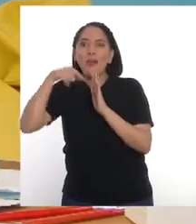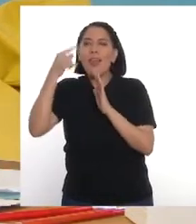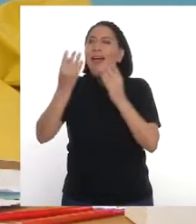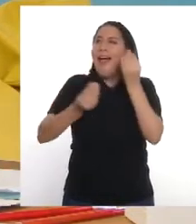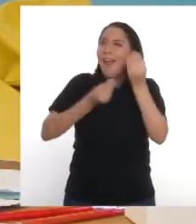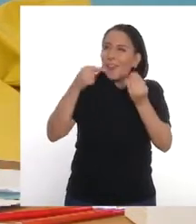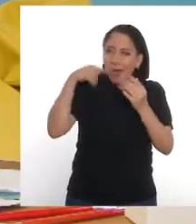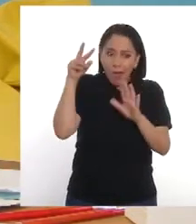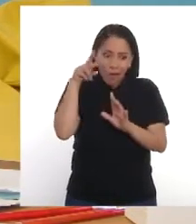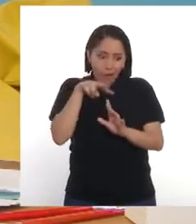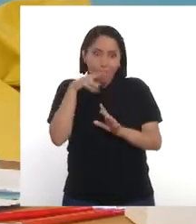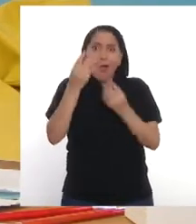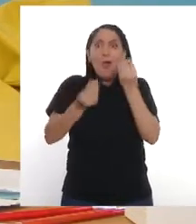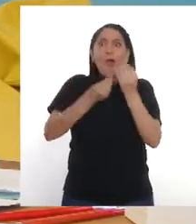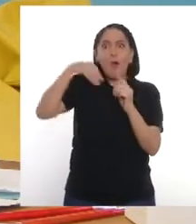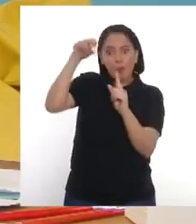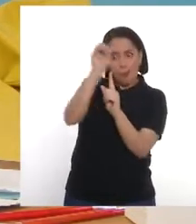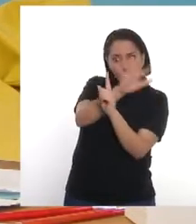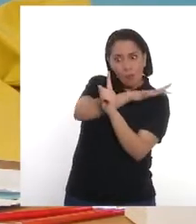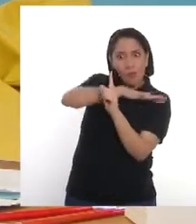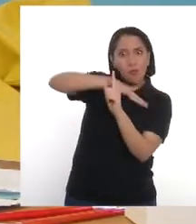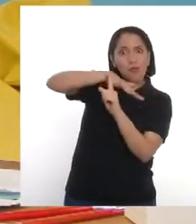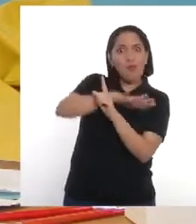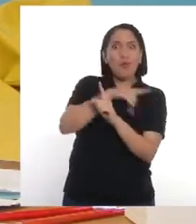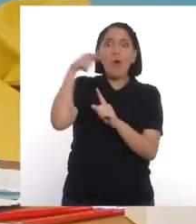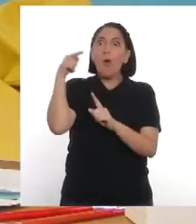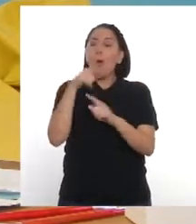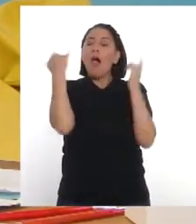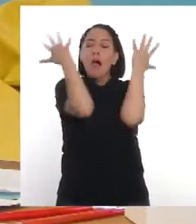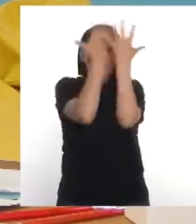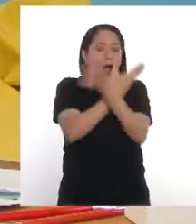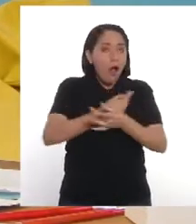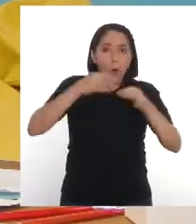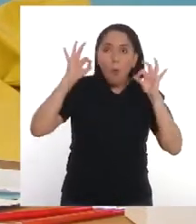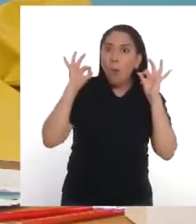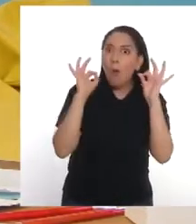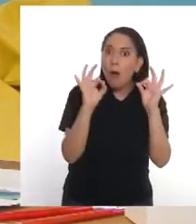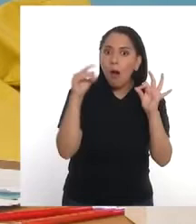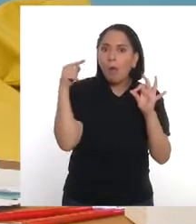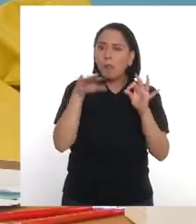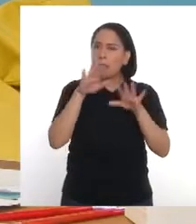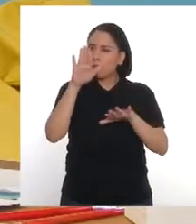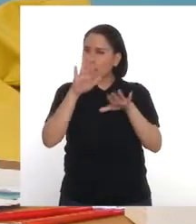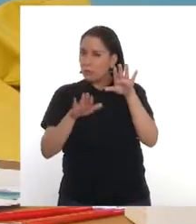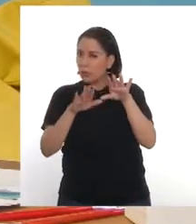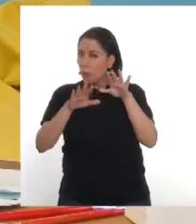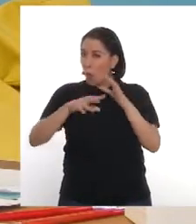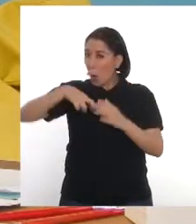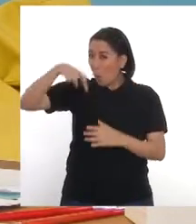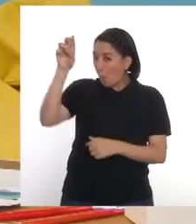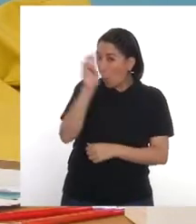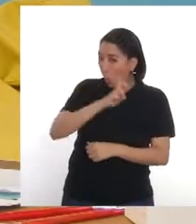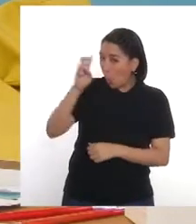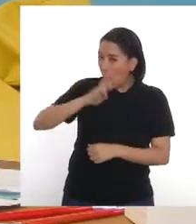de sombra. ¡Wow! Queda muy bien, Luis. ¿Y si utilizamos